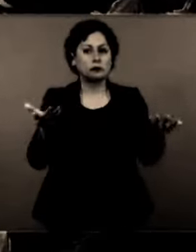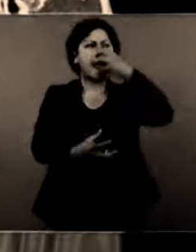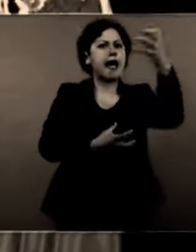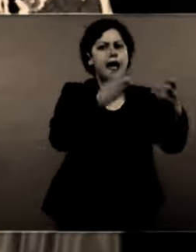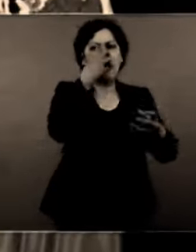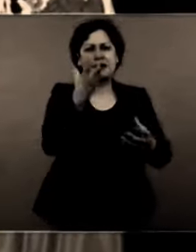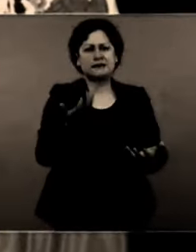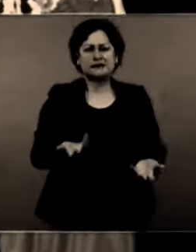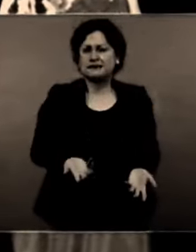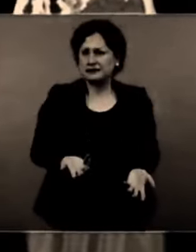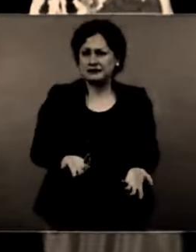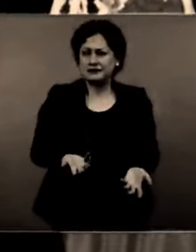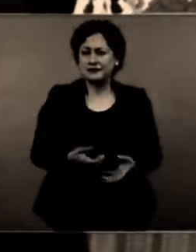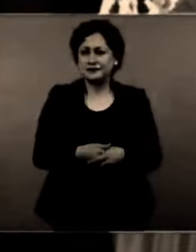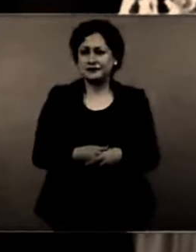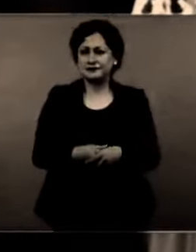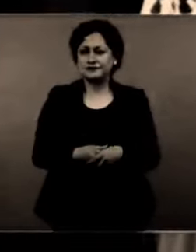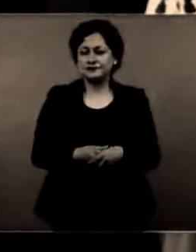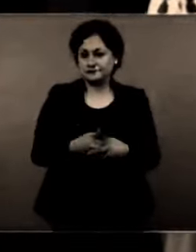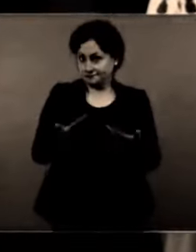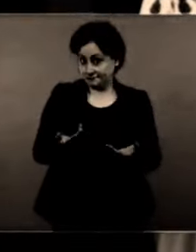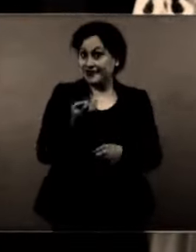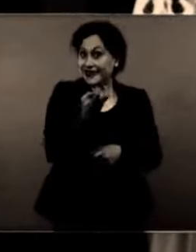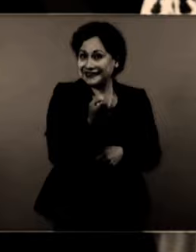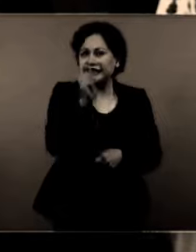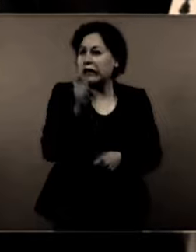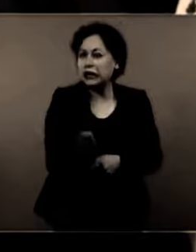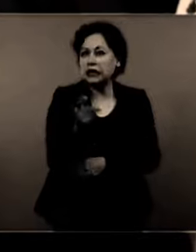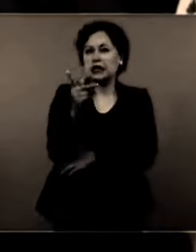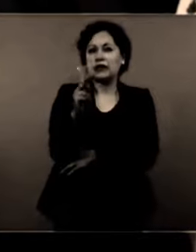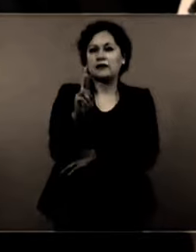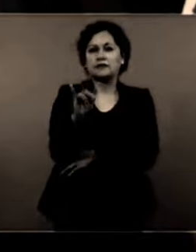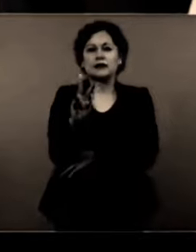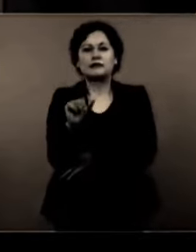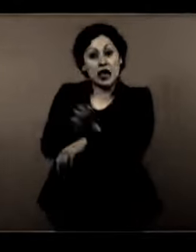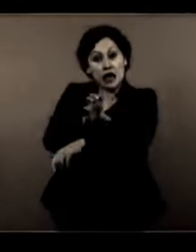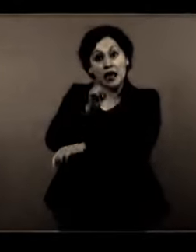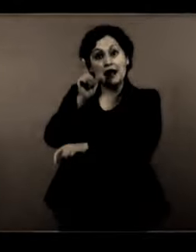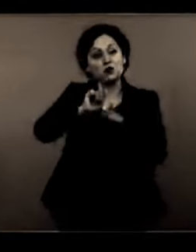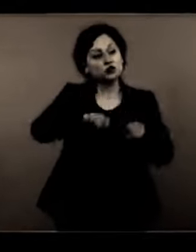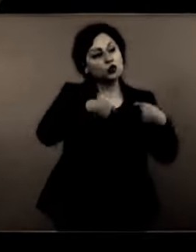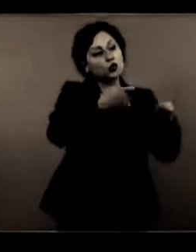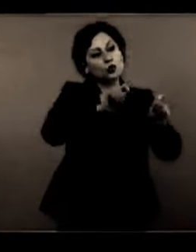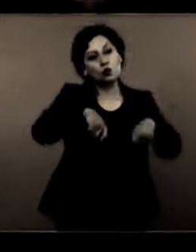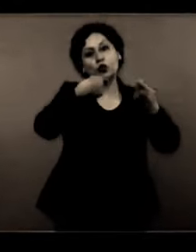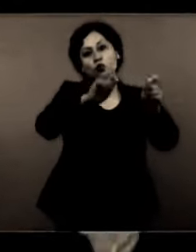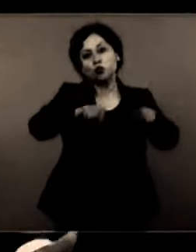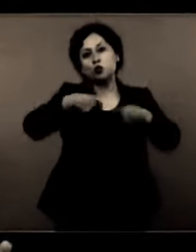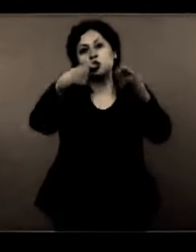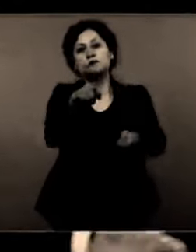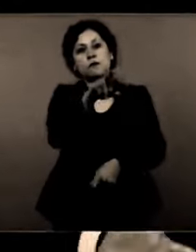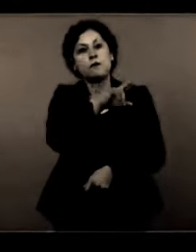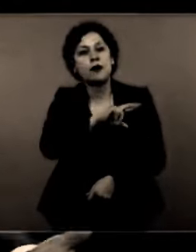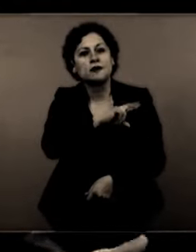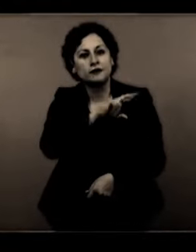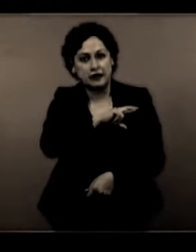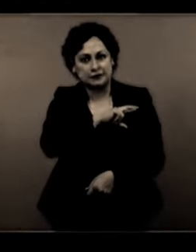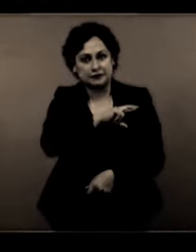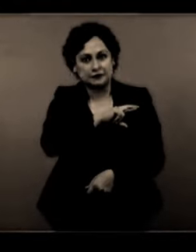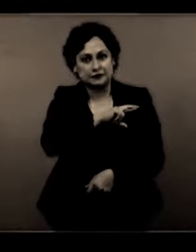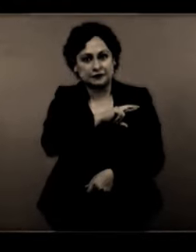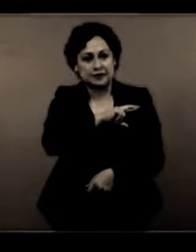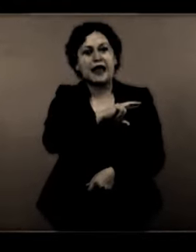gritan. Entonces ahí empieza a privatizarse todo el sector eléctrico y luego pues ya llevan a cabo las reformas